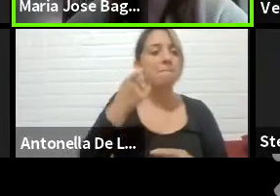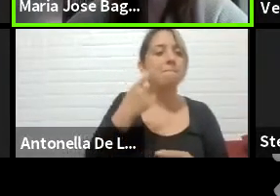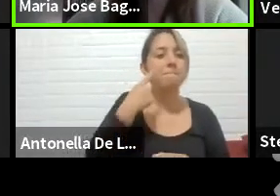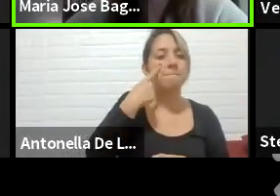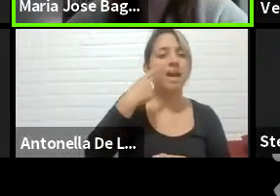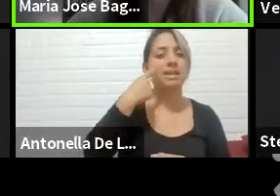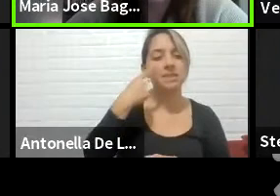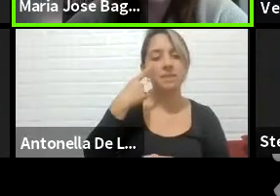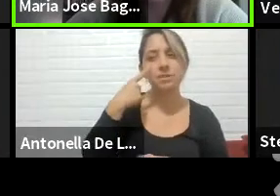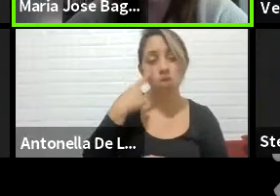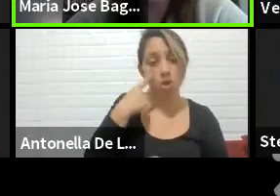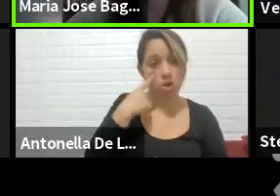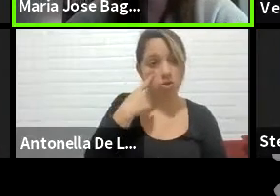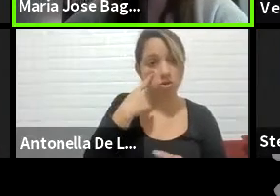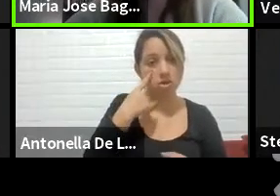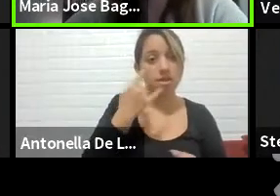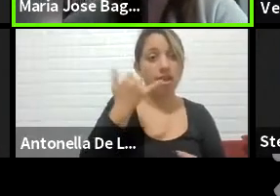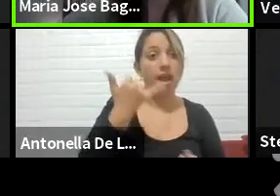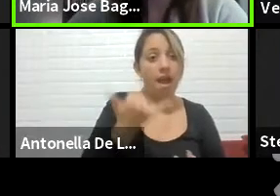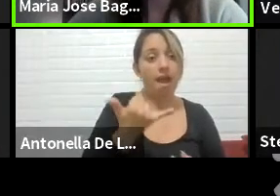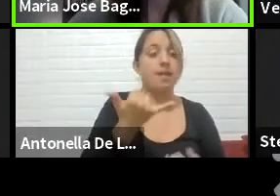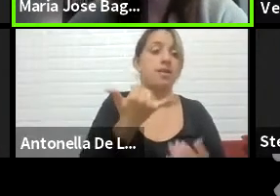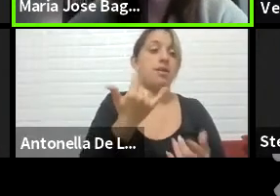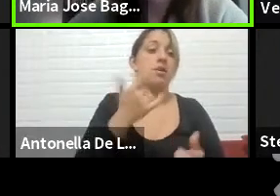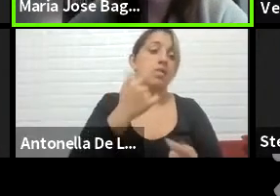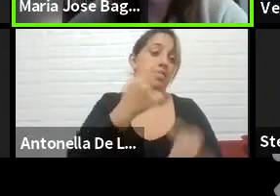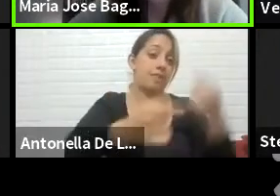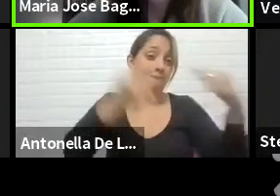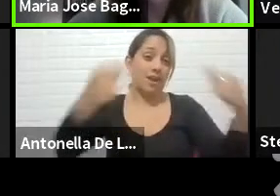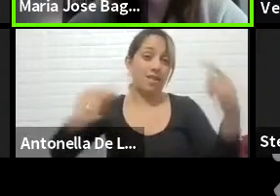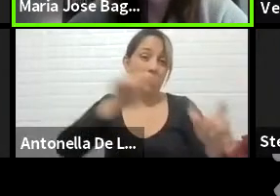y varias destinatarias, son las personas